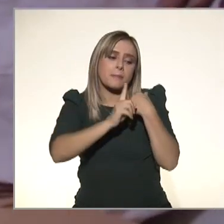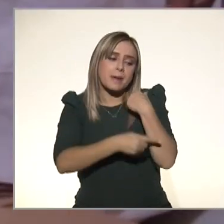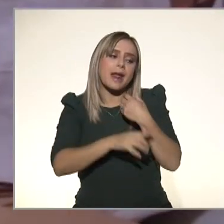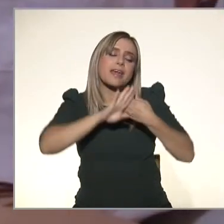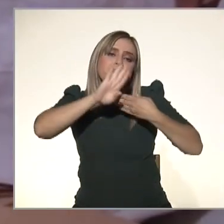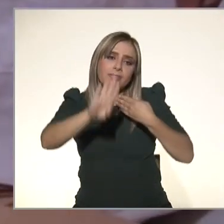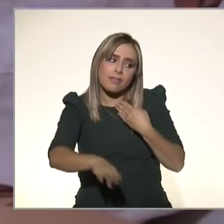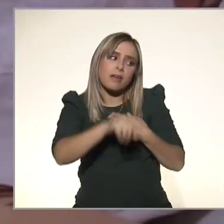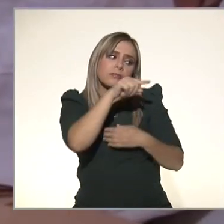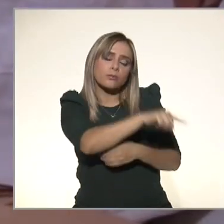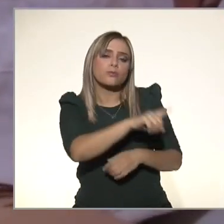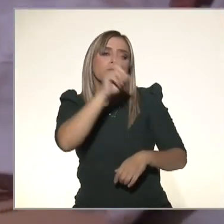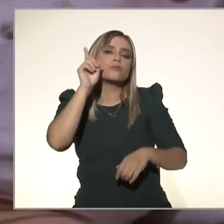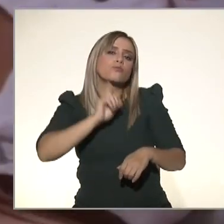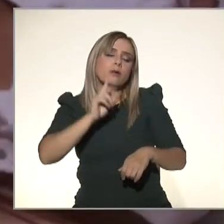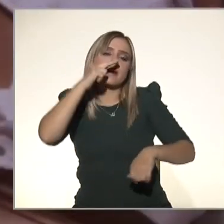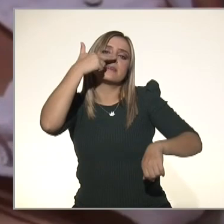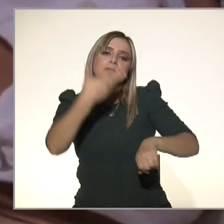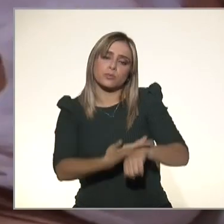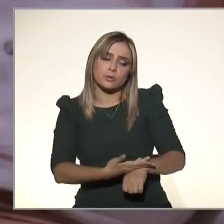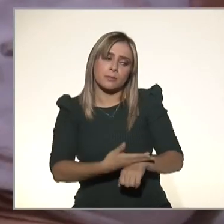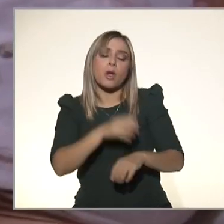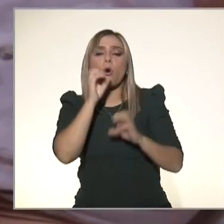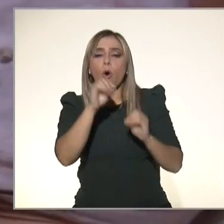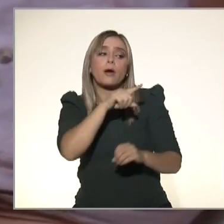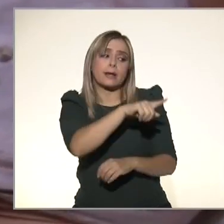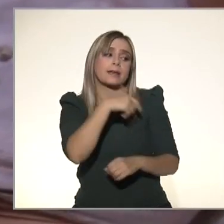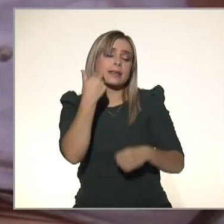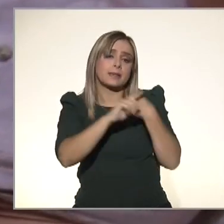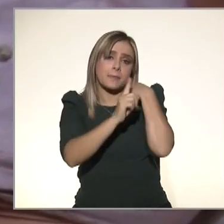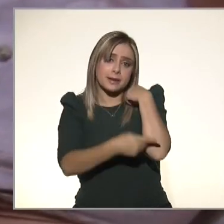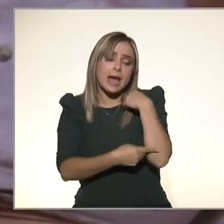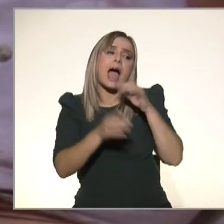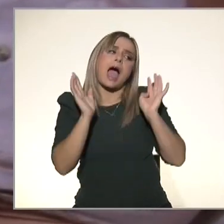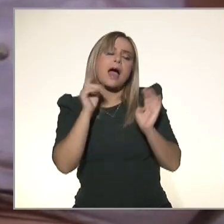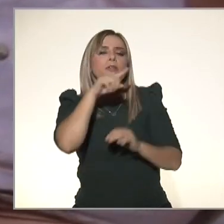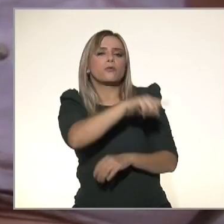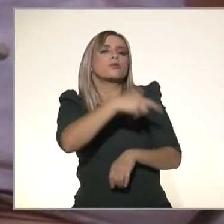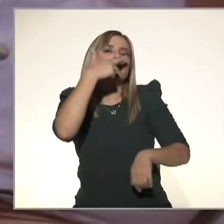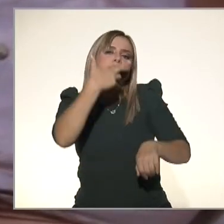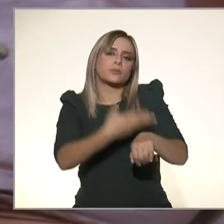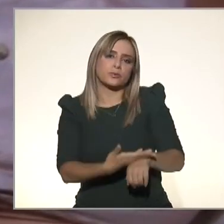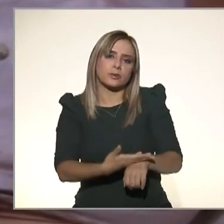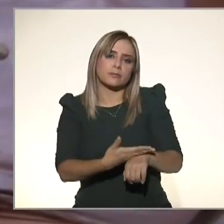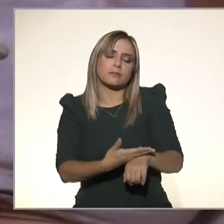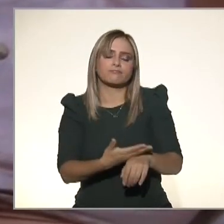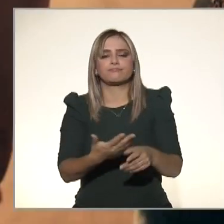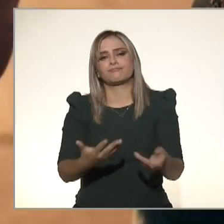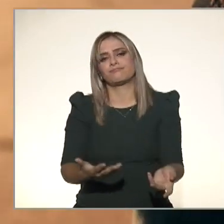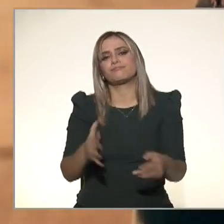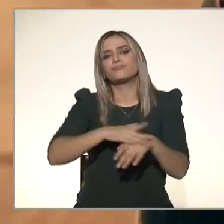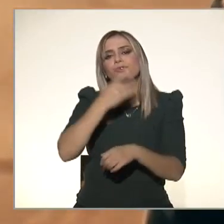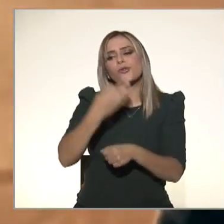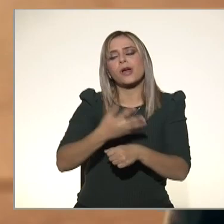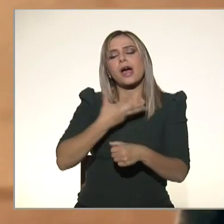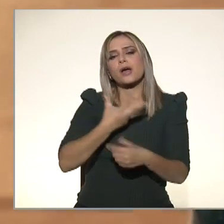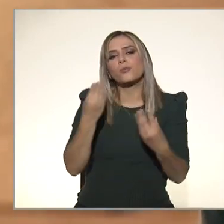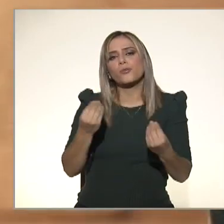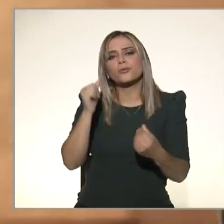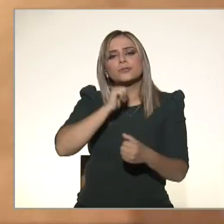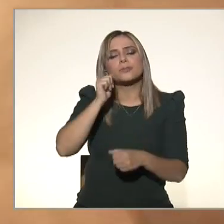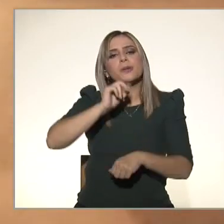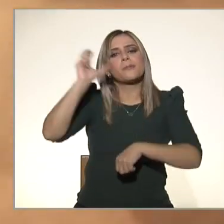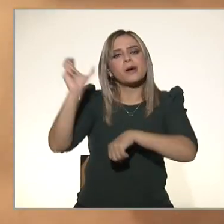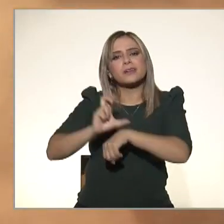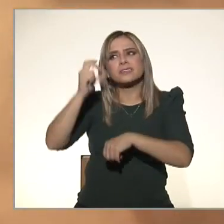embarazarse o no, ¿no? Tomando en cuenta un país en el que todavía hay muchas ideas machistas, hay una